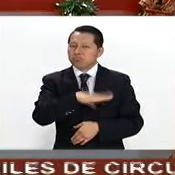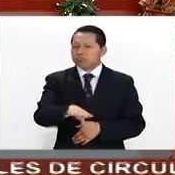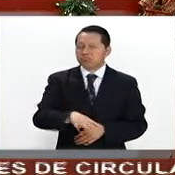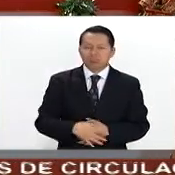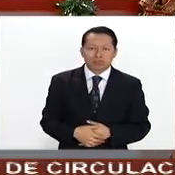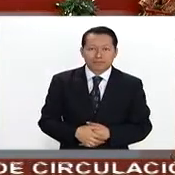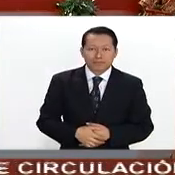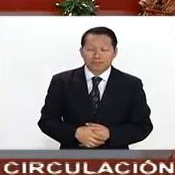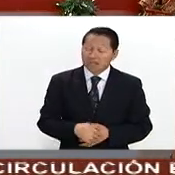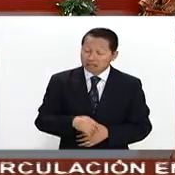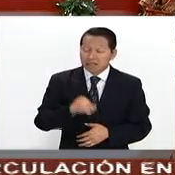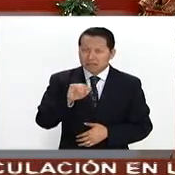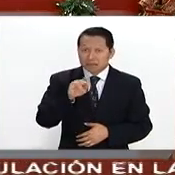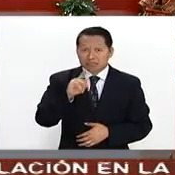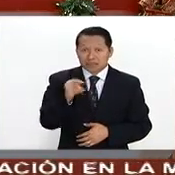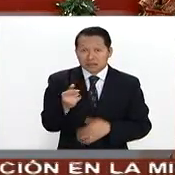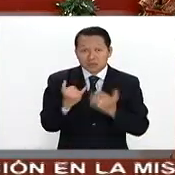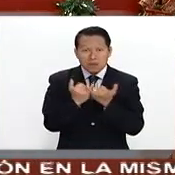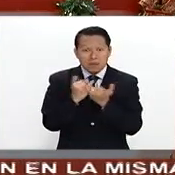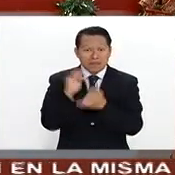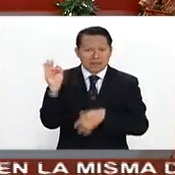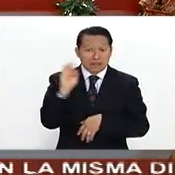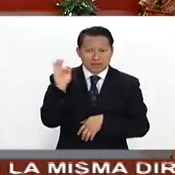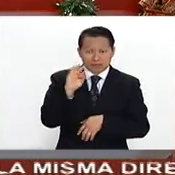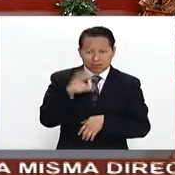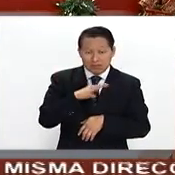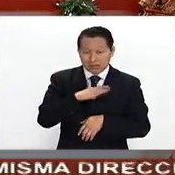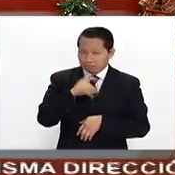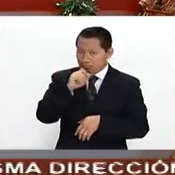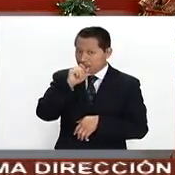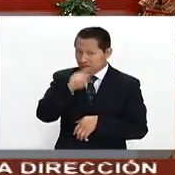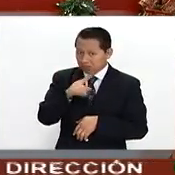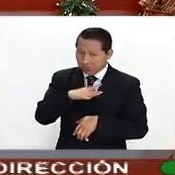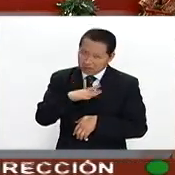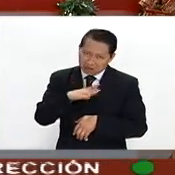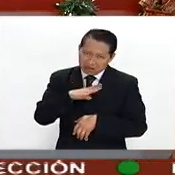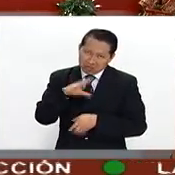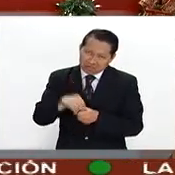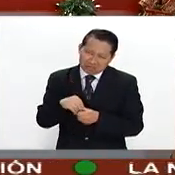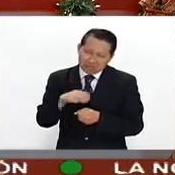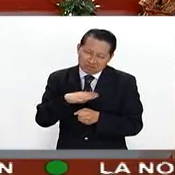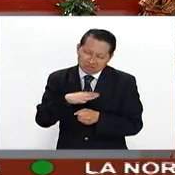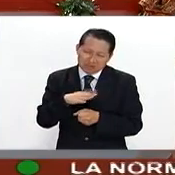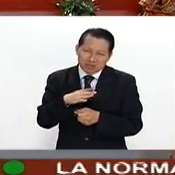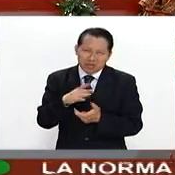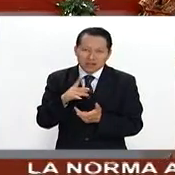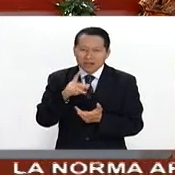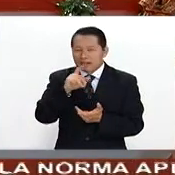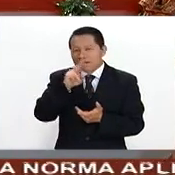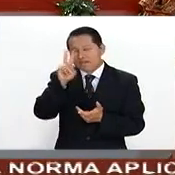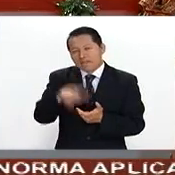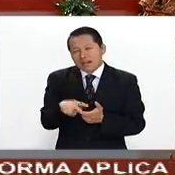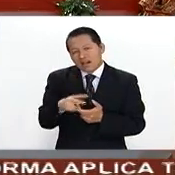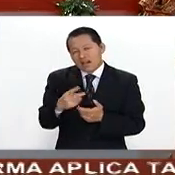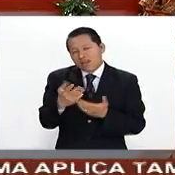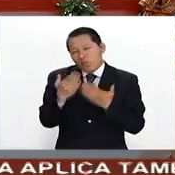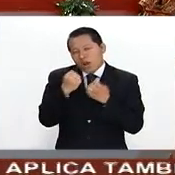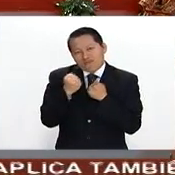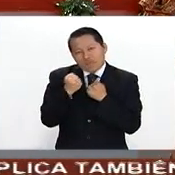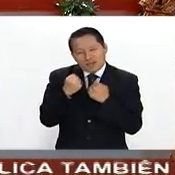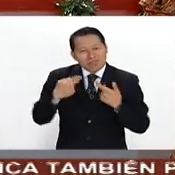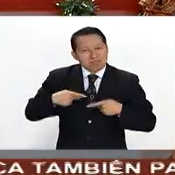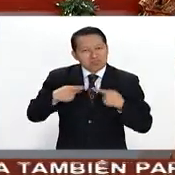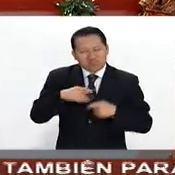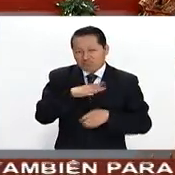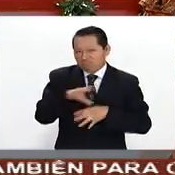Pati. Probablemente el presidente todavía electo de los Estados Unidos con menor popularidad de la historia de ese país, que ha